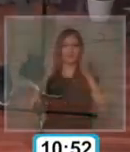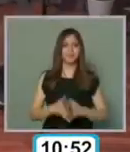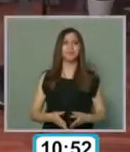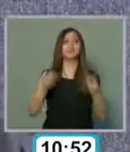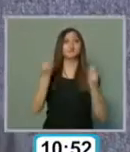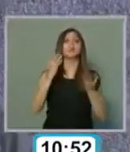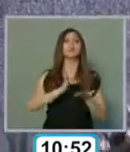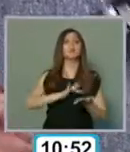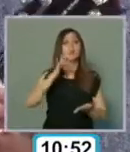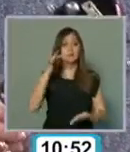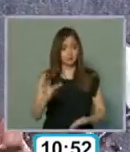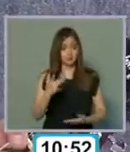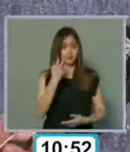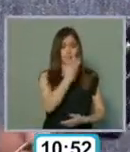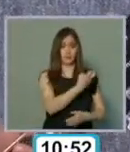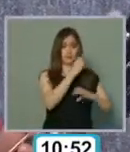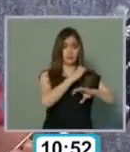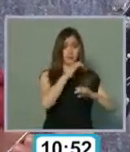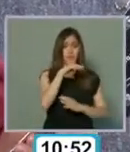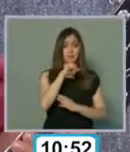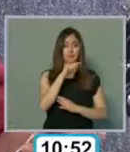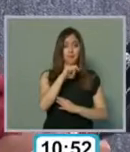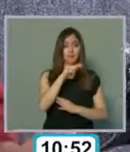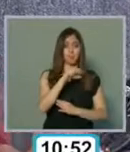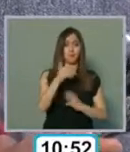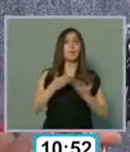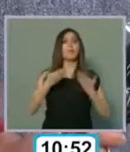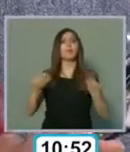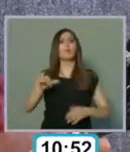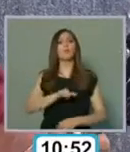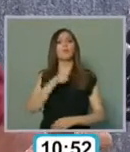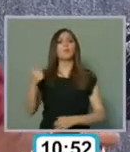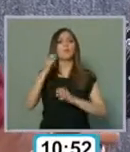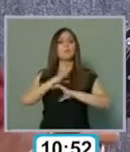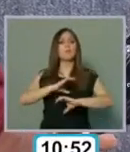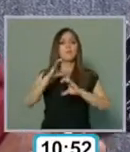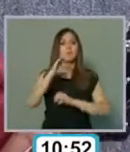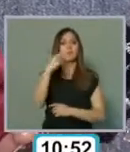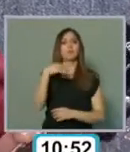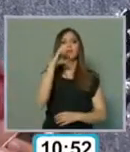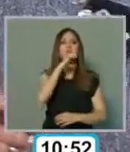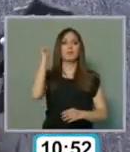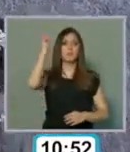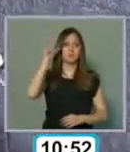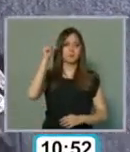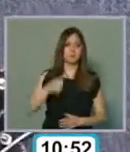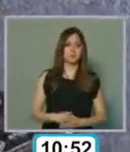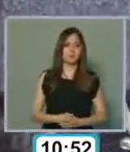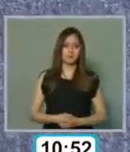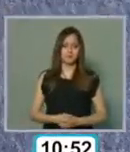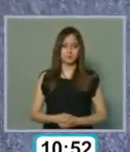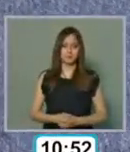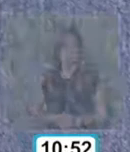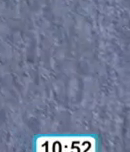Muchas gracias, muchas gracias. Eso era Matacurí y ahora nos vamos con una próxima canción, Calorcito de Abril.